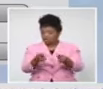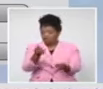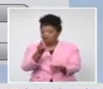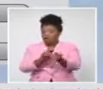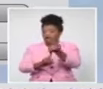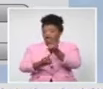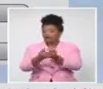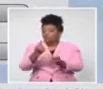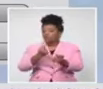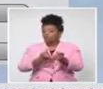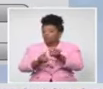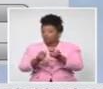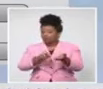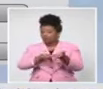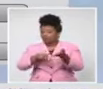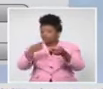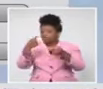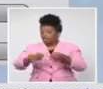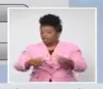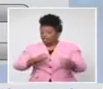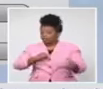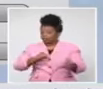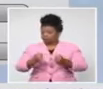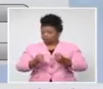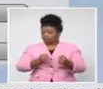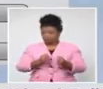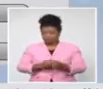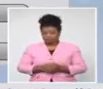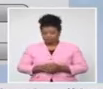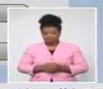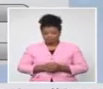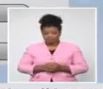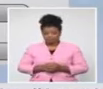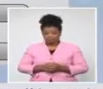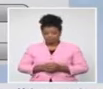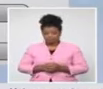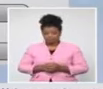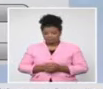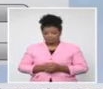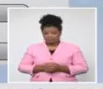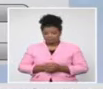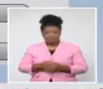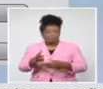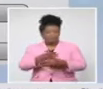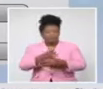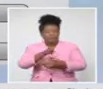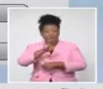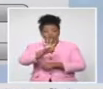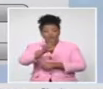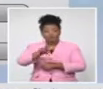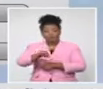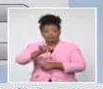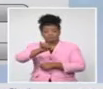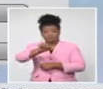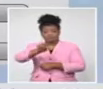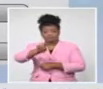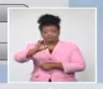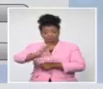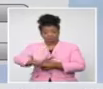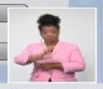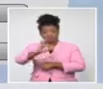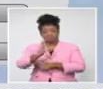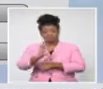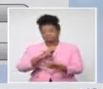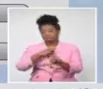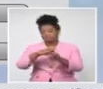donde todavía es muy superior. Esto da un 4,61% de positividad